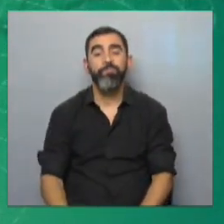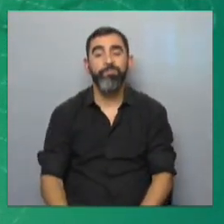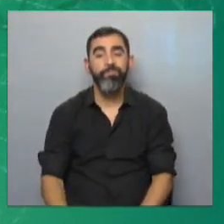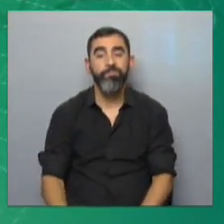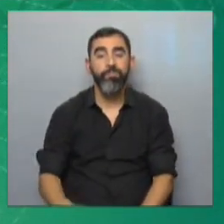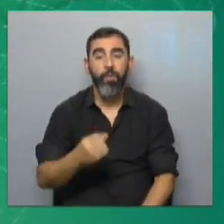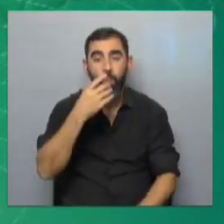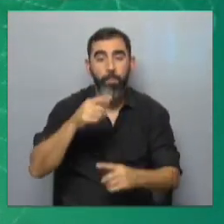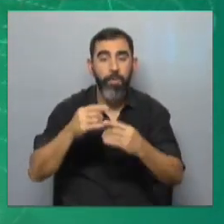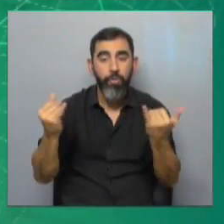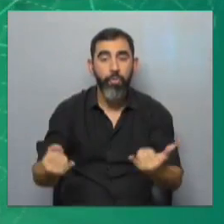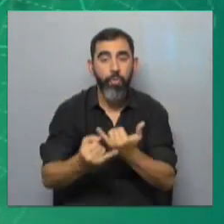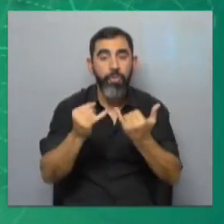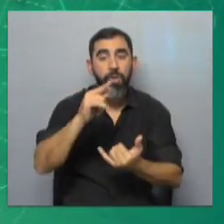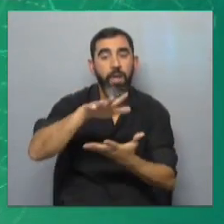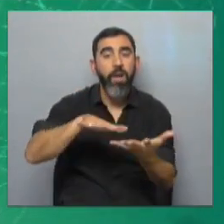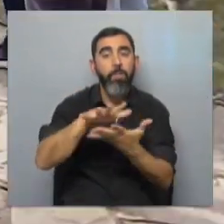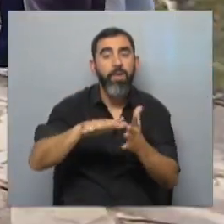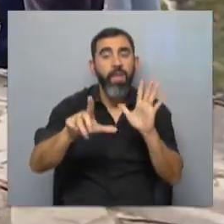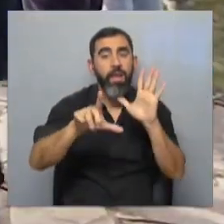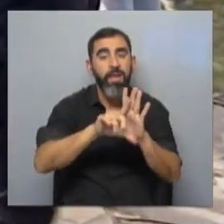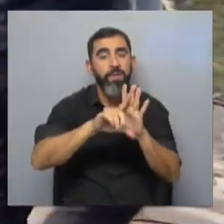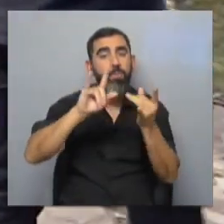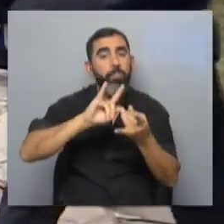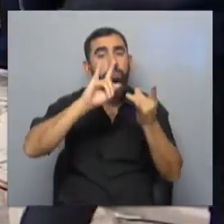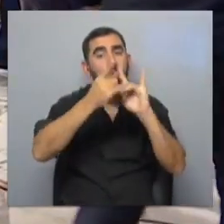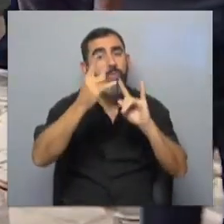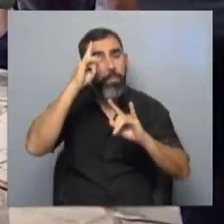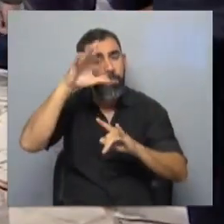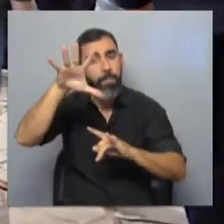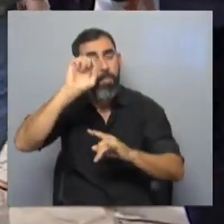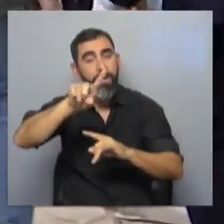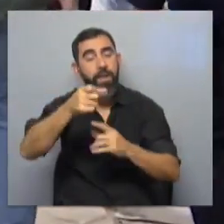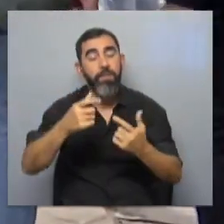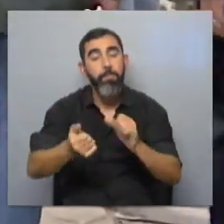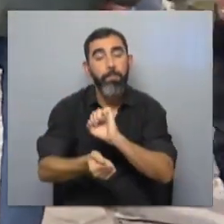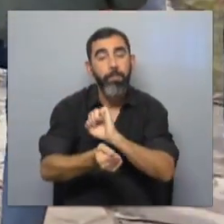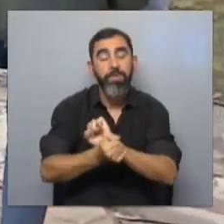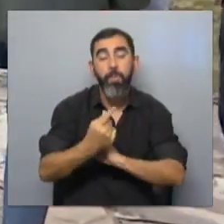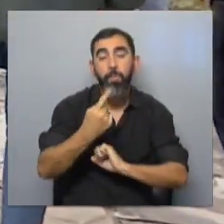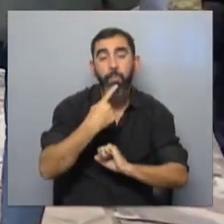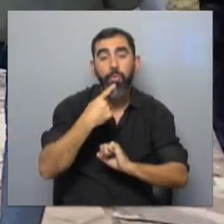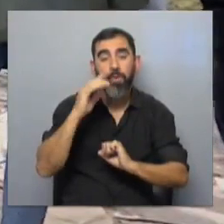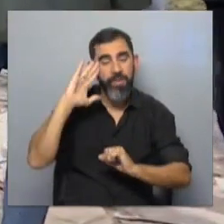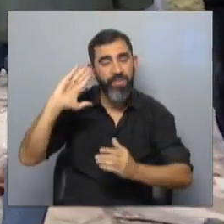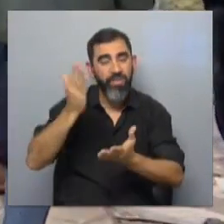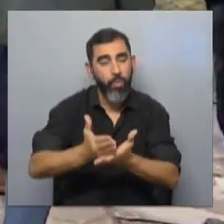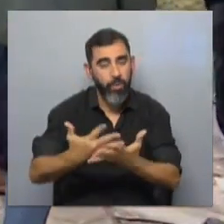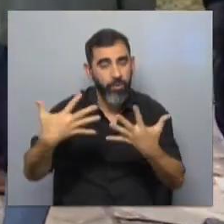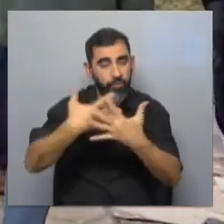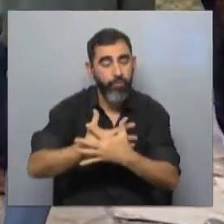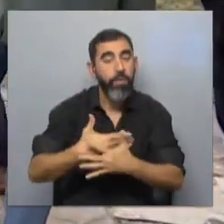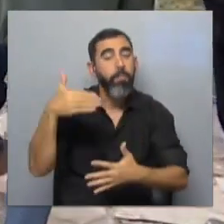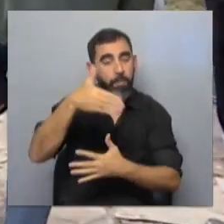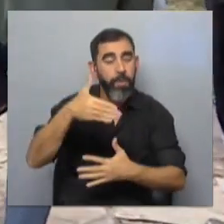Buen mediodía, Rosina. Así es, aquí en la Plaza de las Leyes está presentando el proyecto de memorial para las expresas políticas víctimas del terrorismo de Estado. Con la